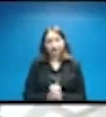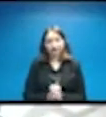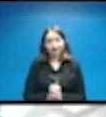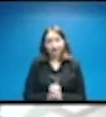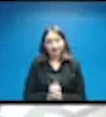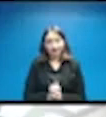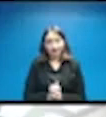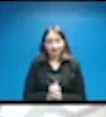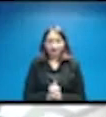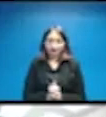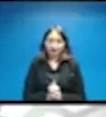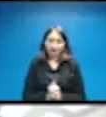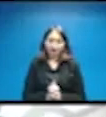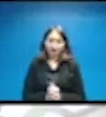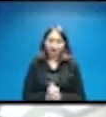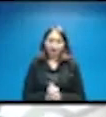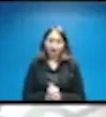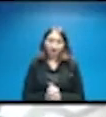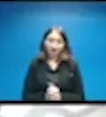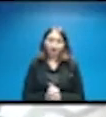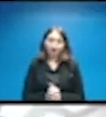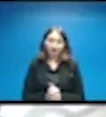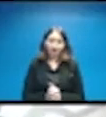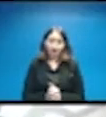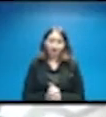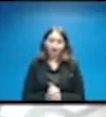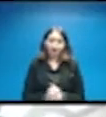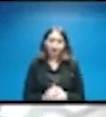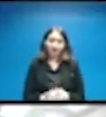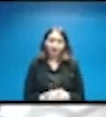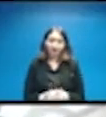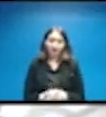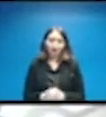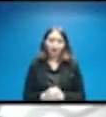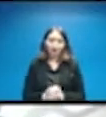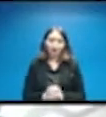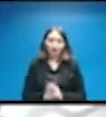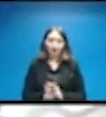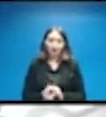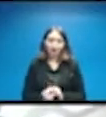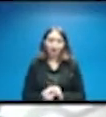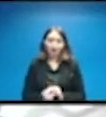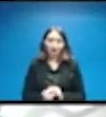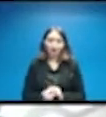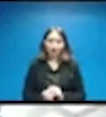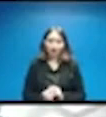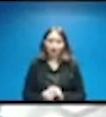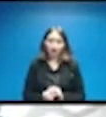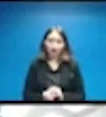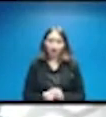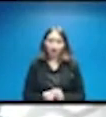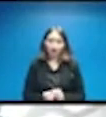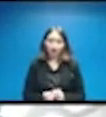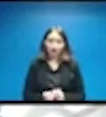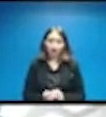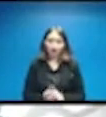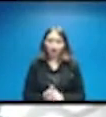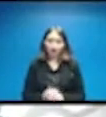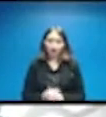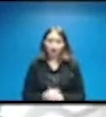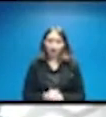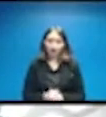Así que estamos trabajando con texta y el departamento de policía para monitorear nuestros